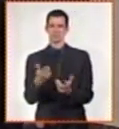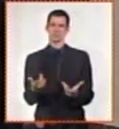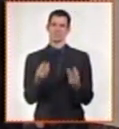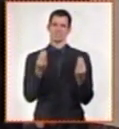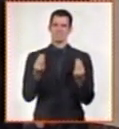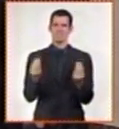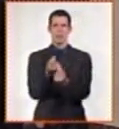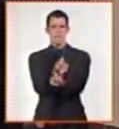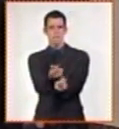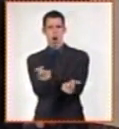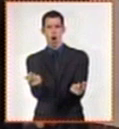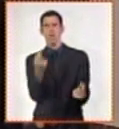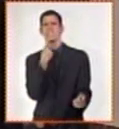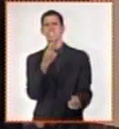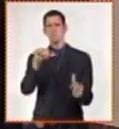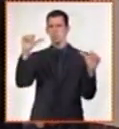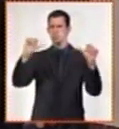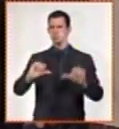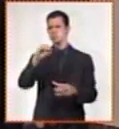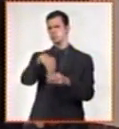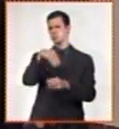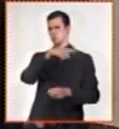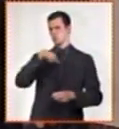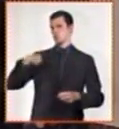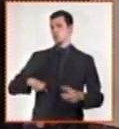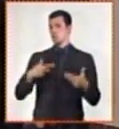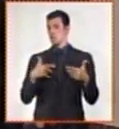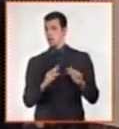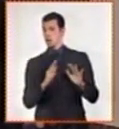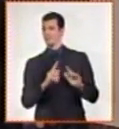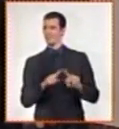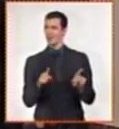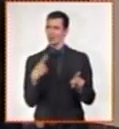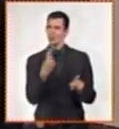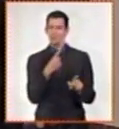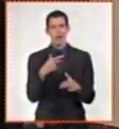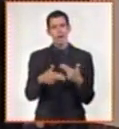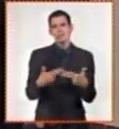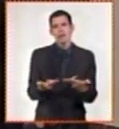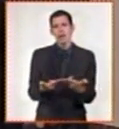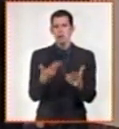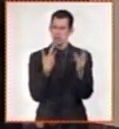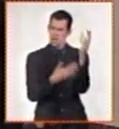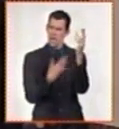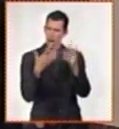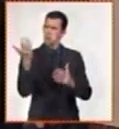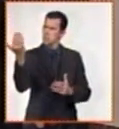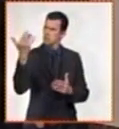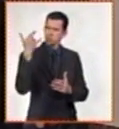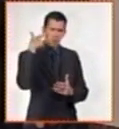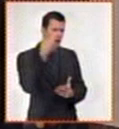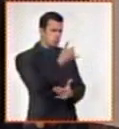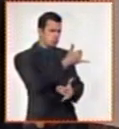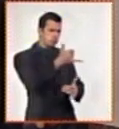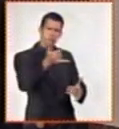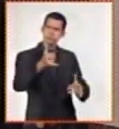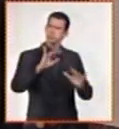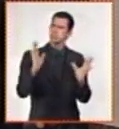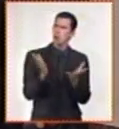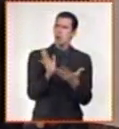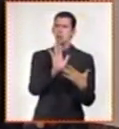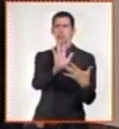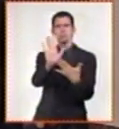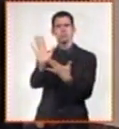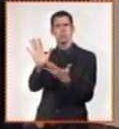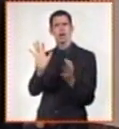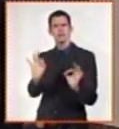Tercero es la apertura. La puerta de China se hará cada vez más grande y el pueblo chino acogerá con brazos abiertos